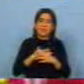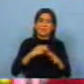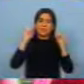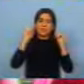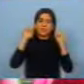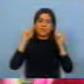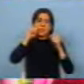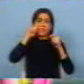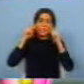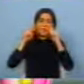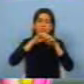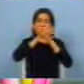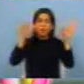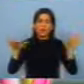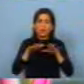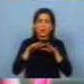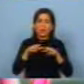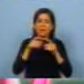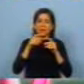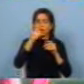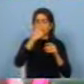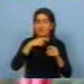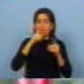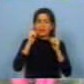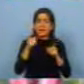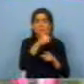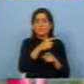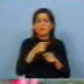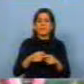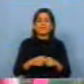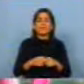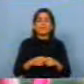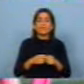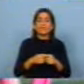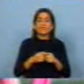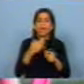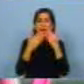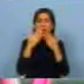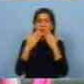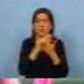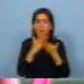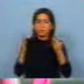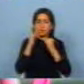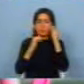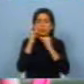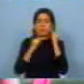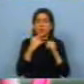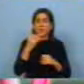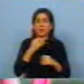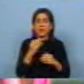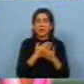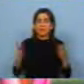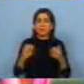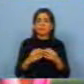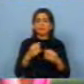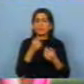Chao, chicos. Besos grandes. Sí, grande, besos. Y besos para todos ahí, para Adrián y para todos. Dale, besito, besito. Bueno, Rodrigo, lo estoy contando todo, ¿no? Graciela está... Se emociona. Quiero